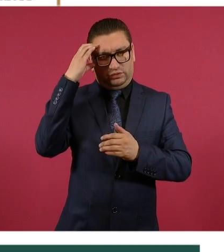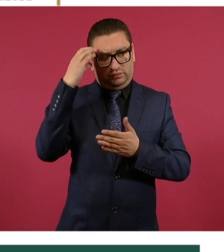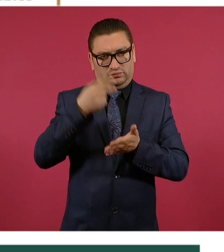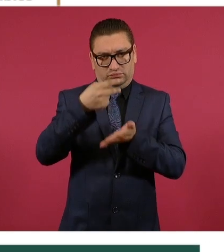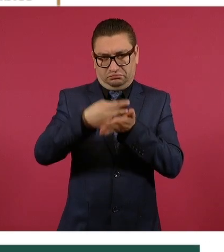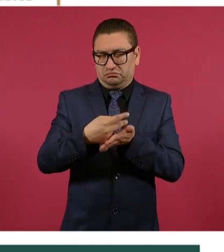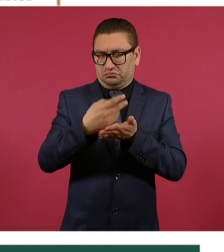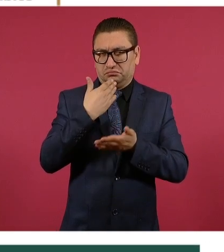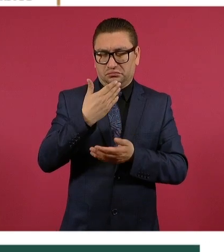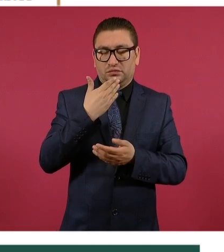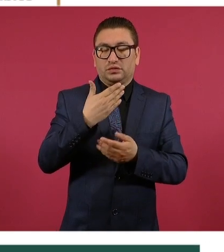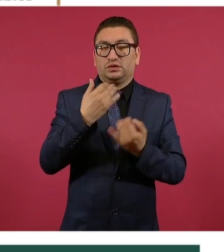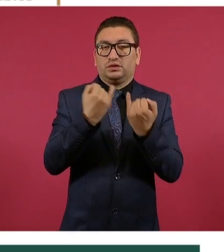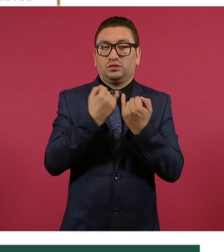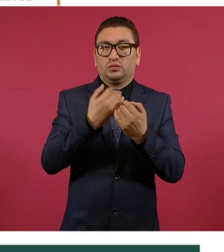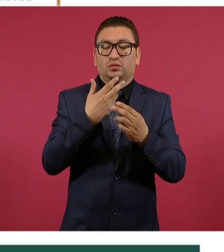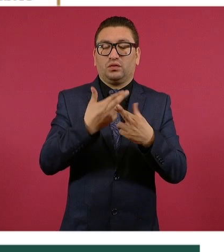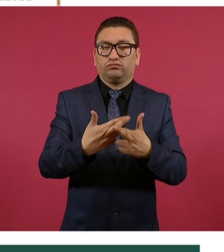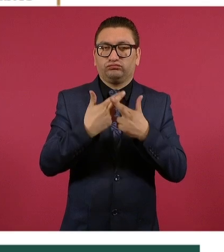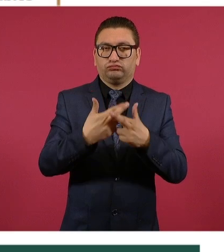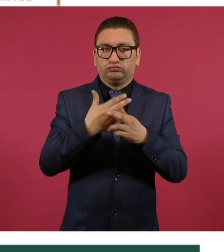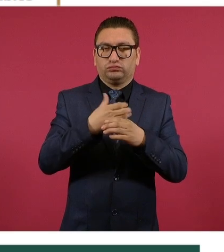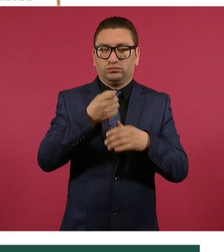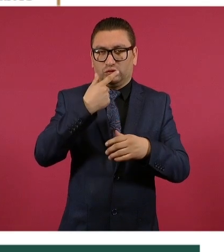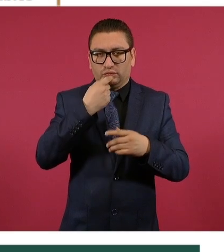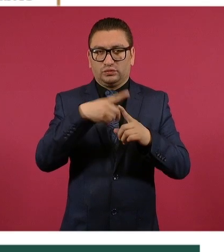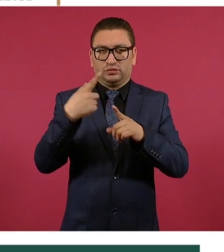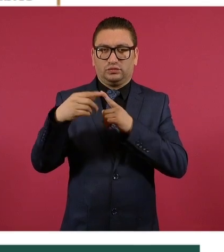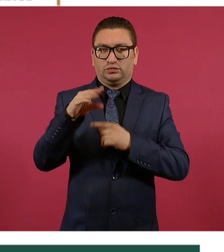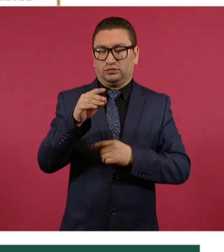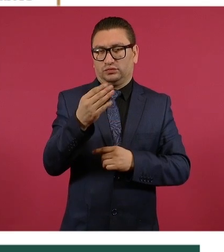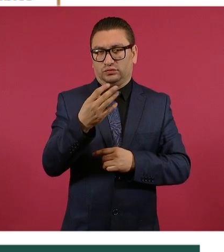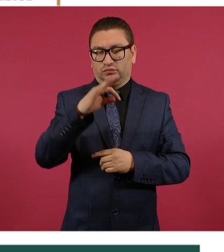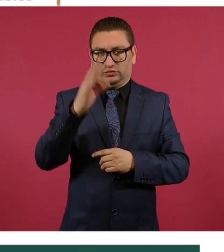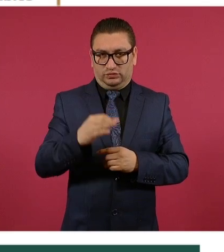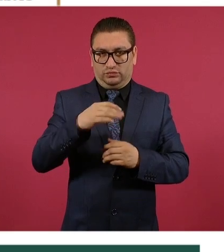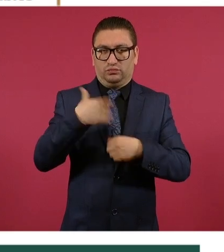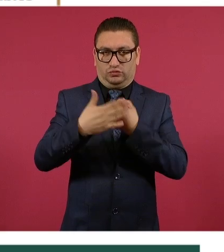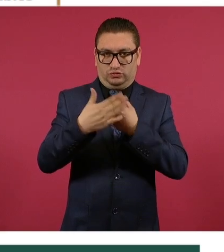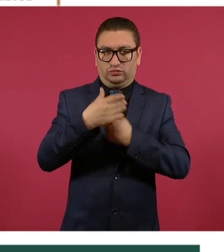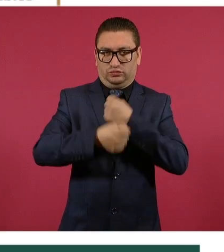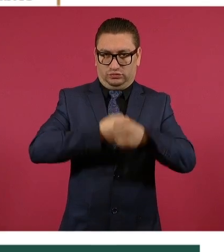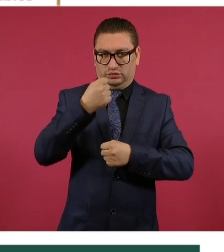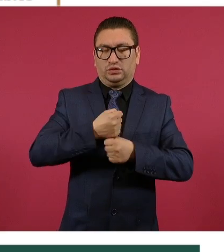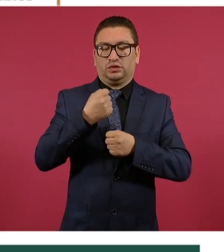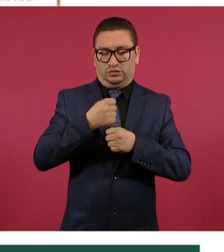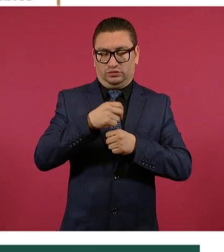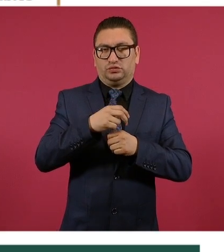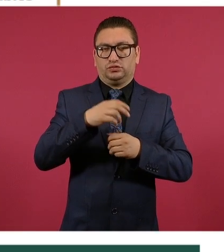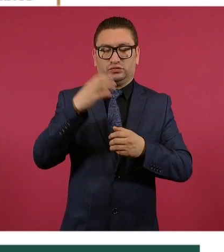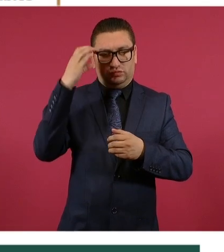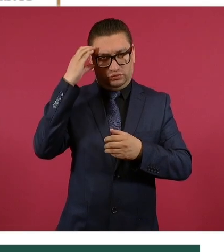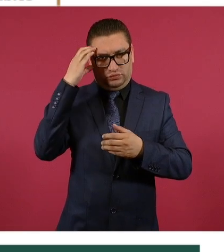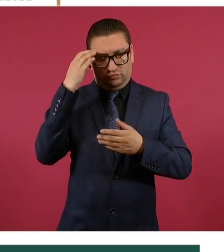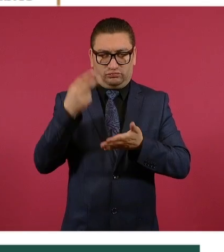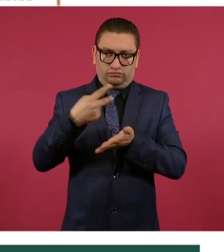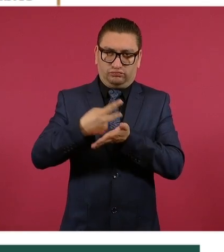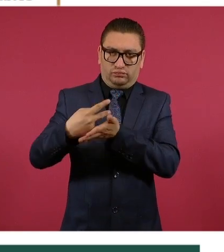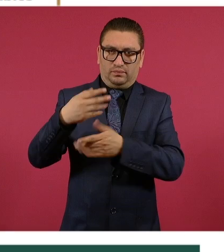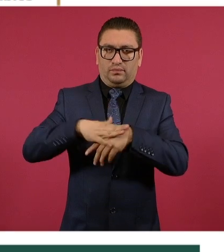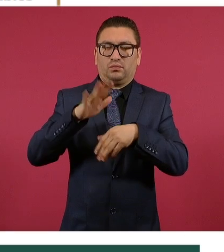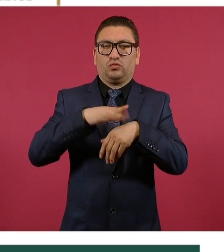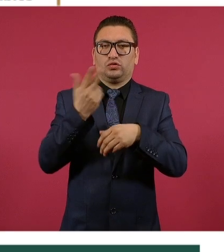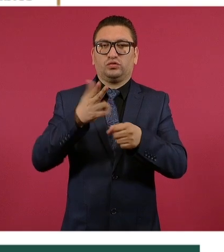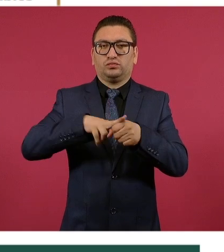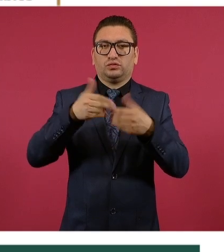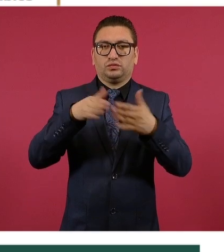y el abasto se está reportando en 99%. En Nayarit el próximo año el número de camas va a incrementarse con la apertura del Hospital